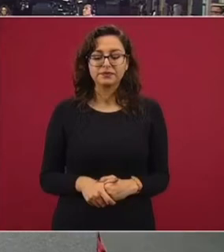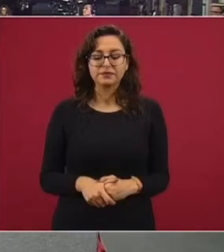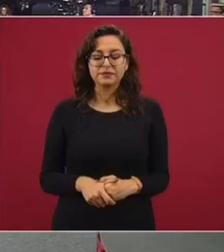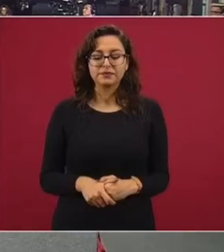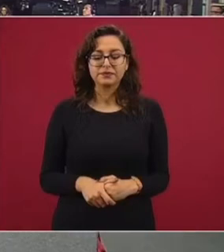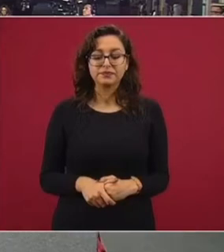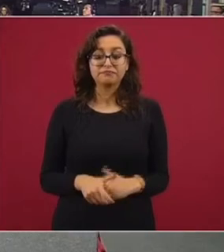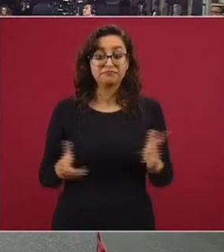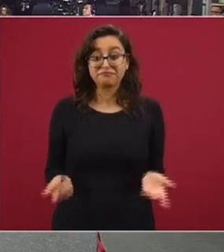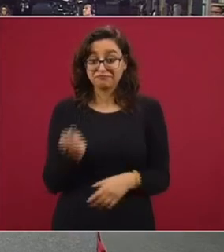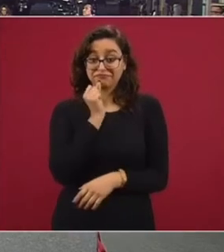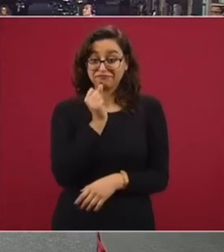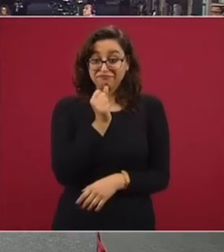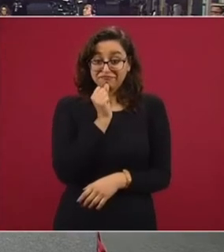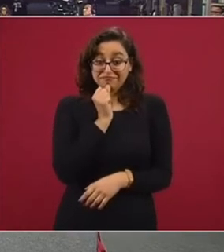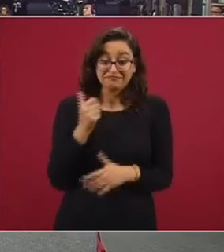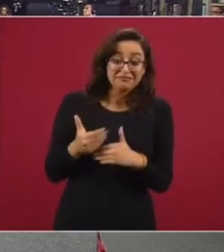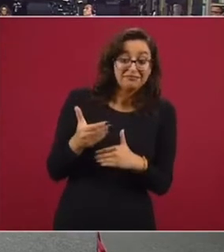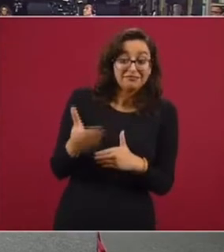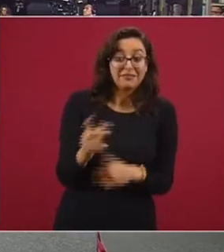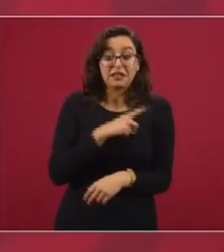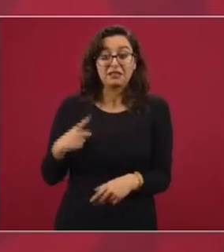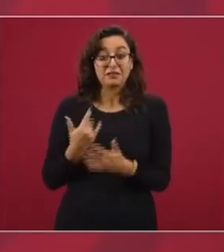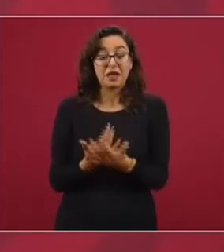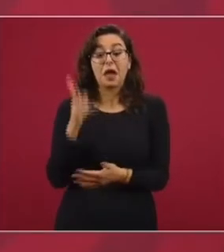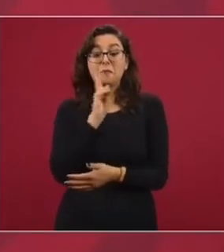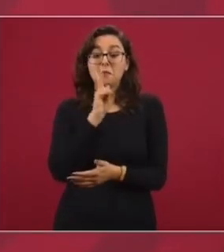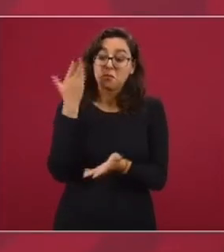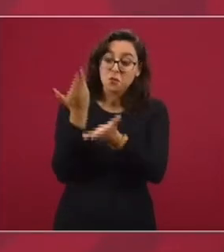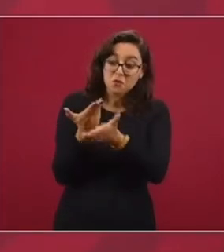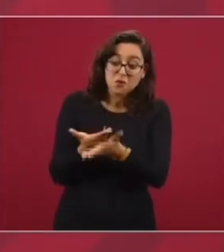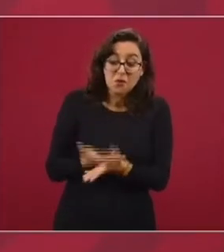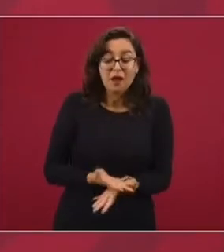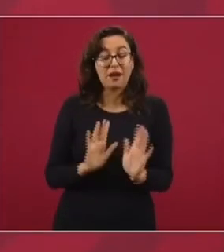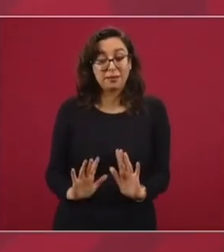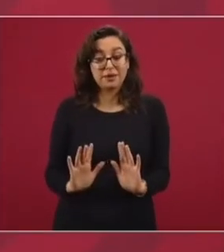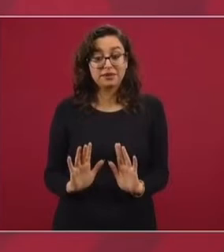Es que no nos debemos adelantar, vamos a esperar qué pruebas se presentan.